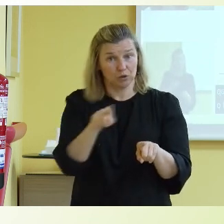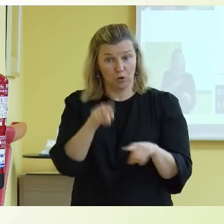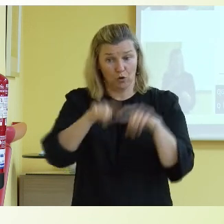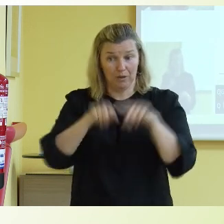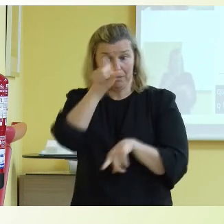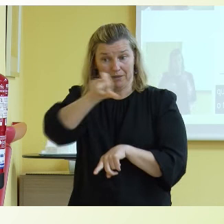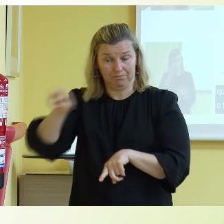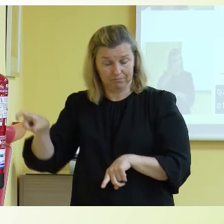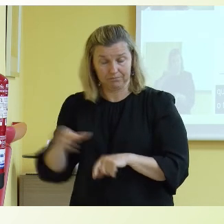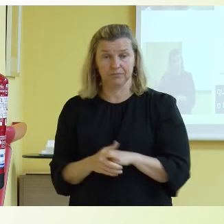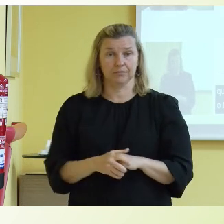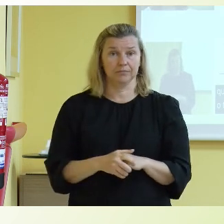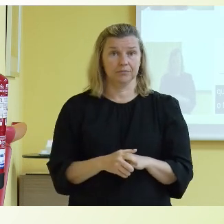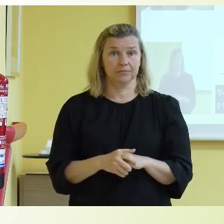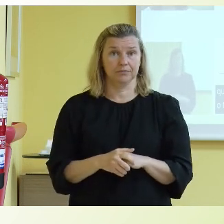paciente.